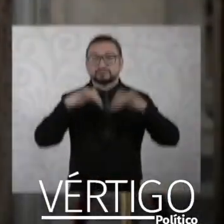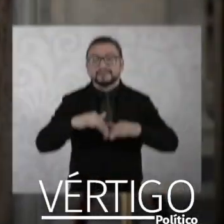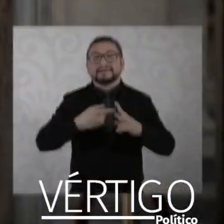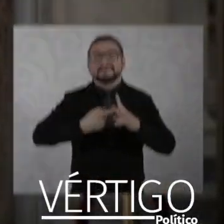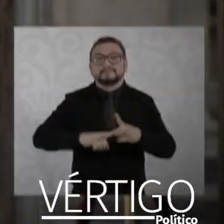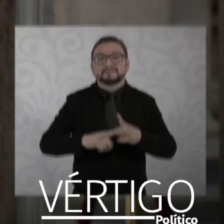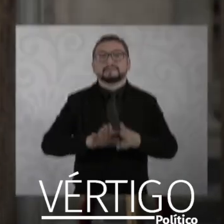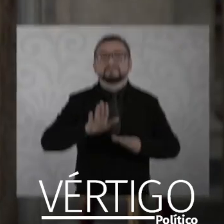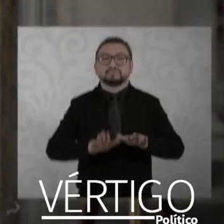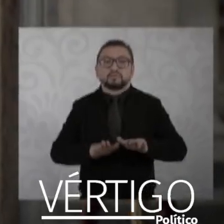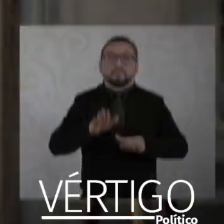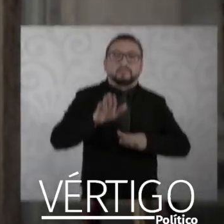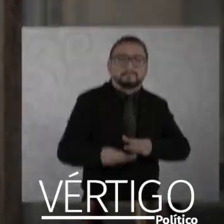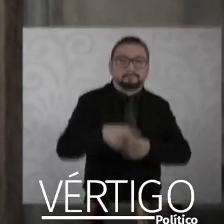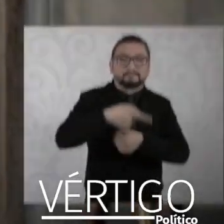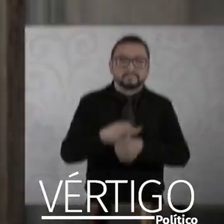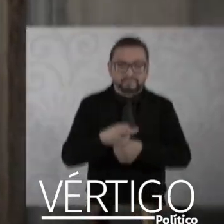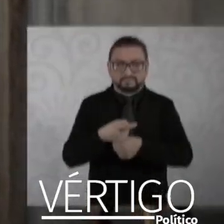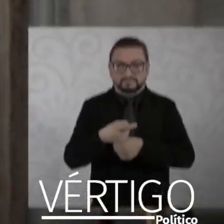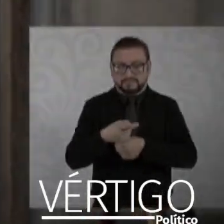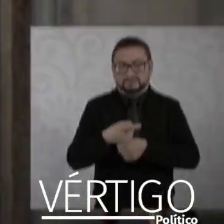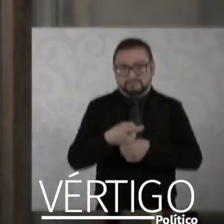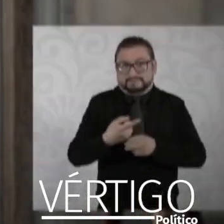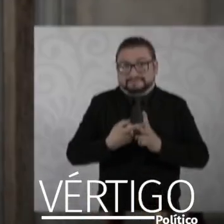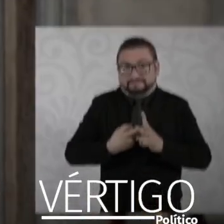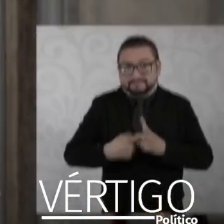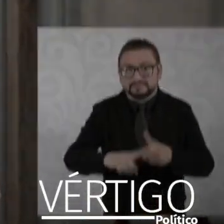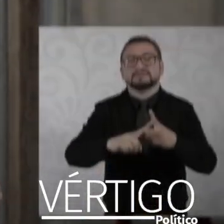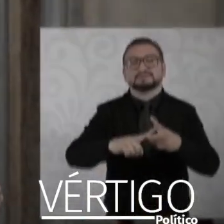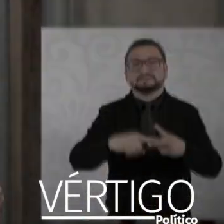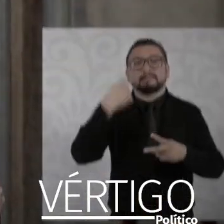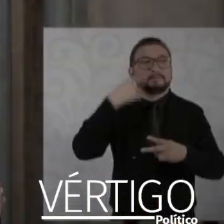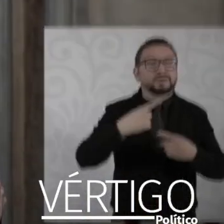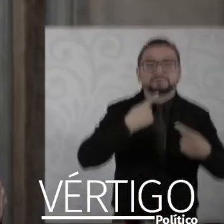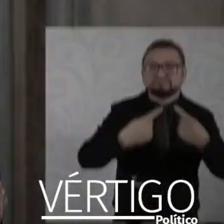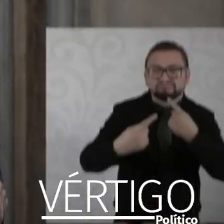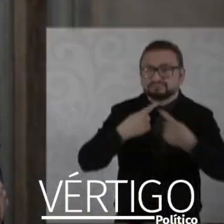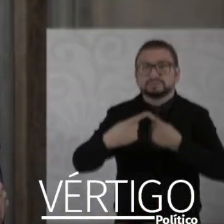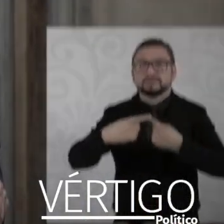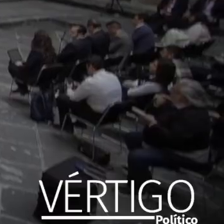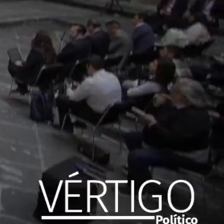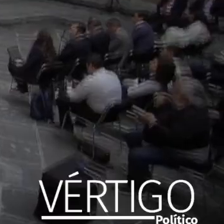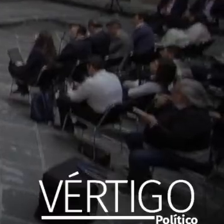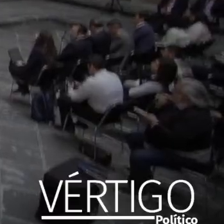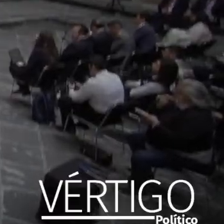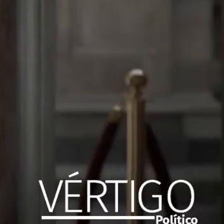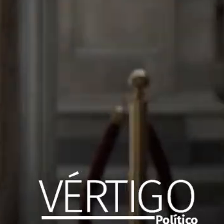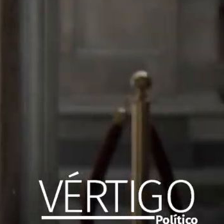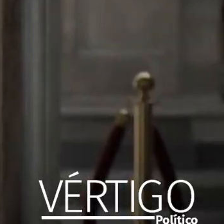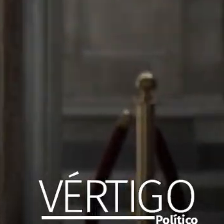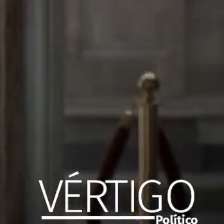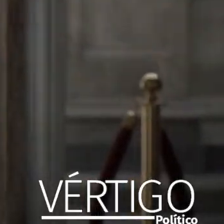mundial, tanto por la pandemia como por la invasión de Ucrania por Rusia o por las tensiones entre Estados Unidos y China, colocan a